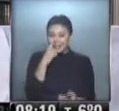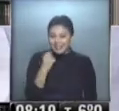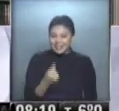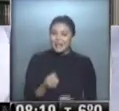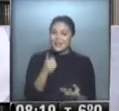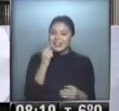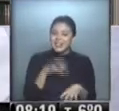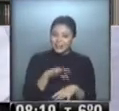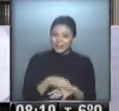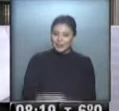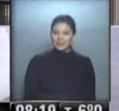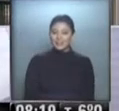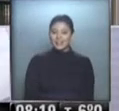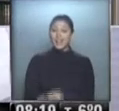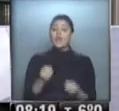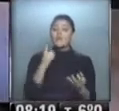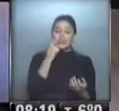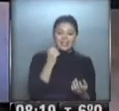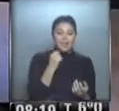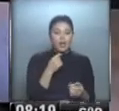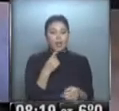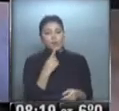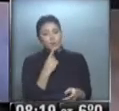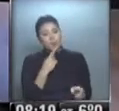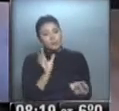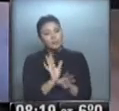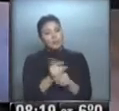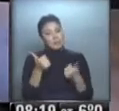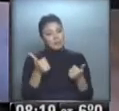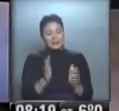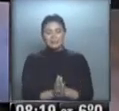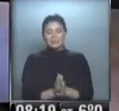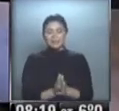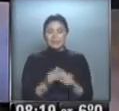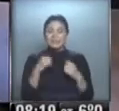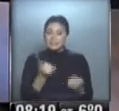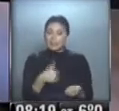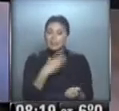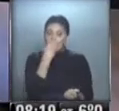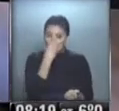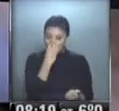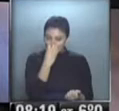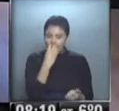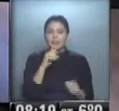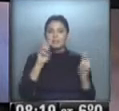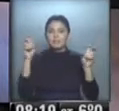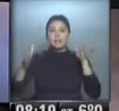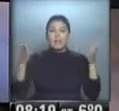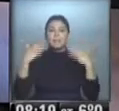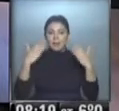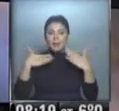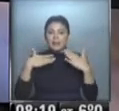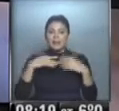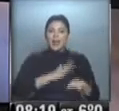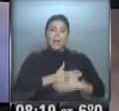bendito el día buen día como es tan dudoso ya es uno de los guiones bien si vamos a hablar de alergias porque la primavera no solo en la